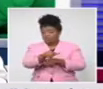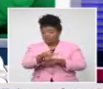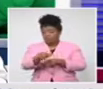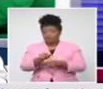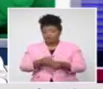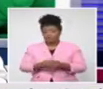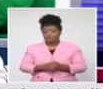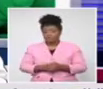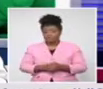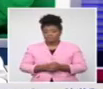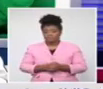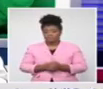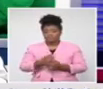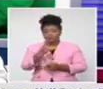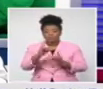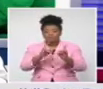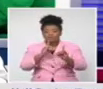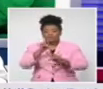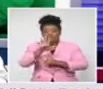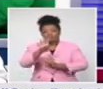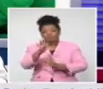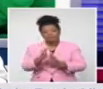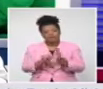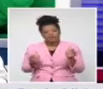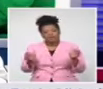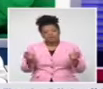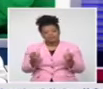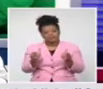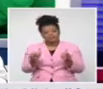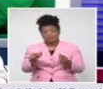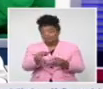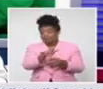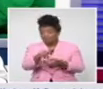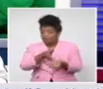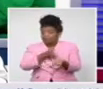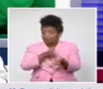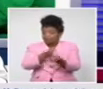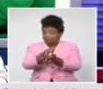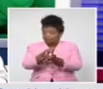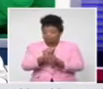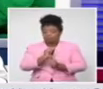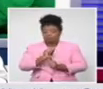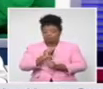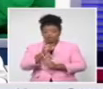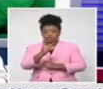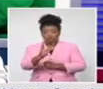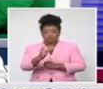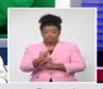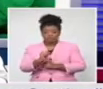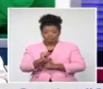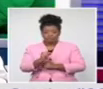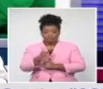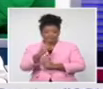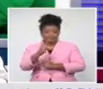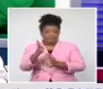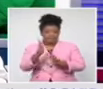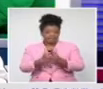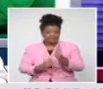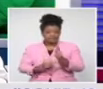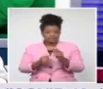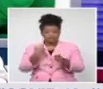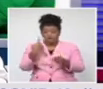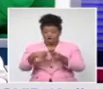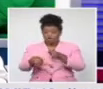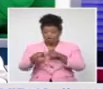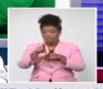un lactante de 5 meses. Y se mantienen los de 2 y 3 meses y el de 17 días